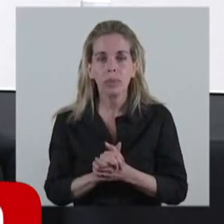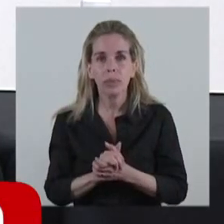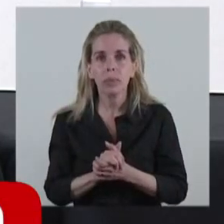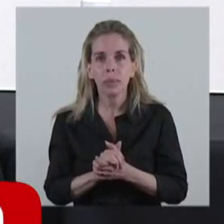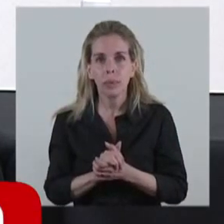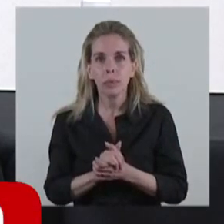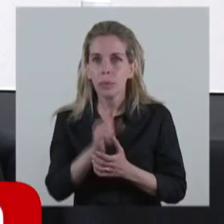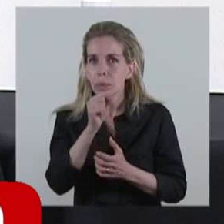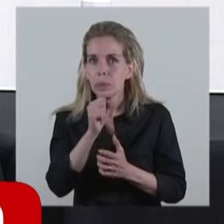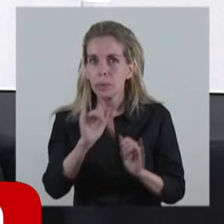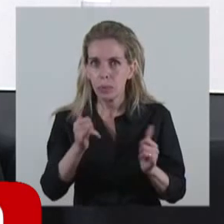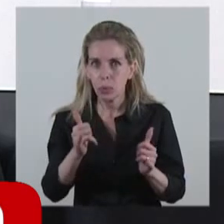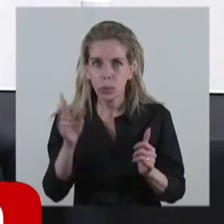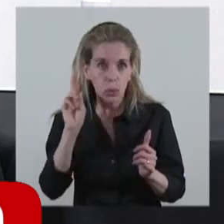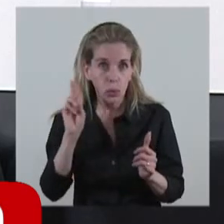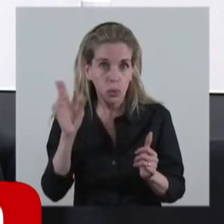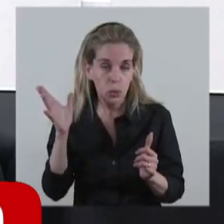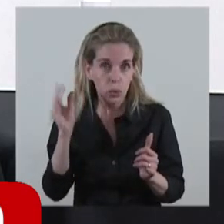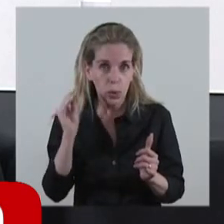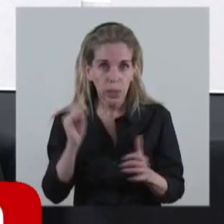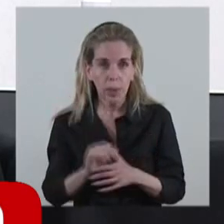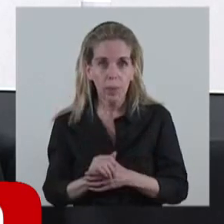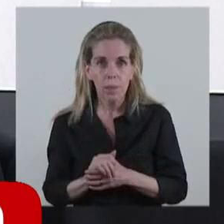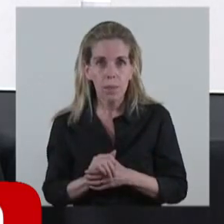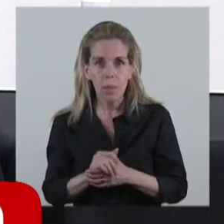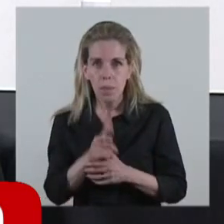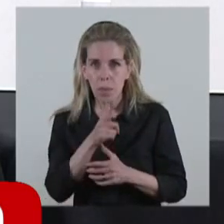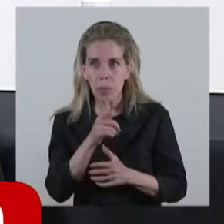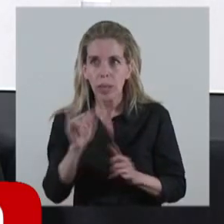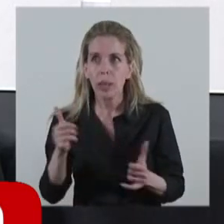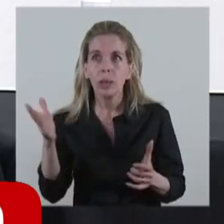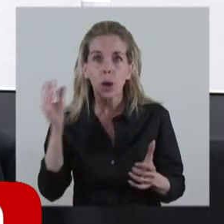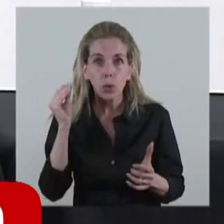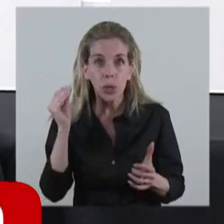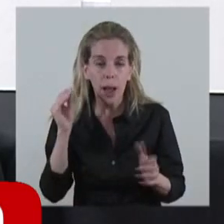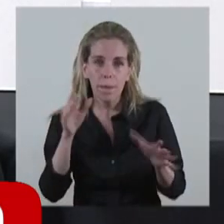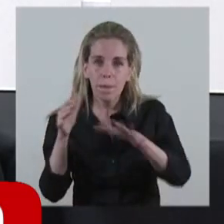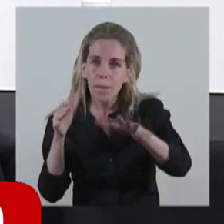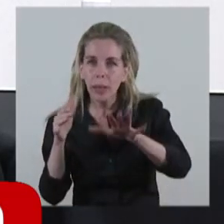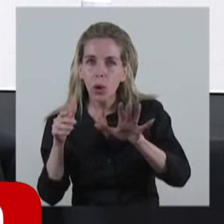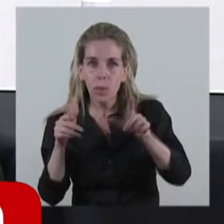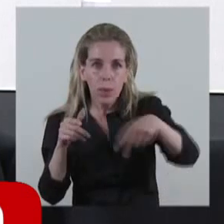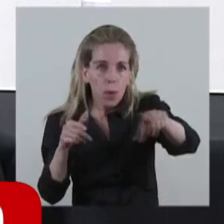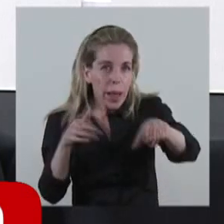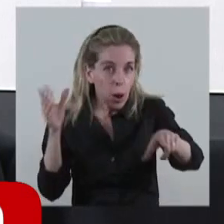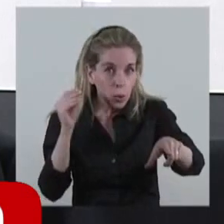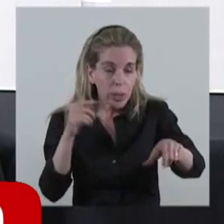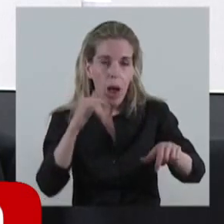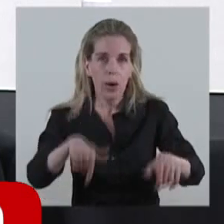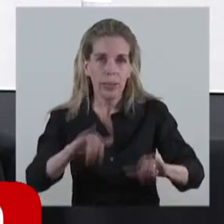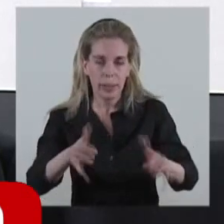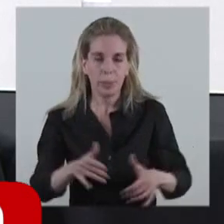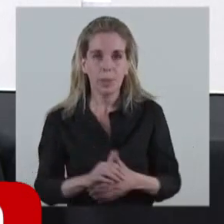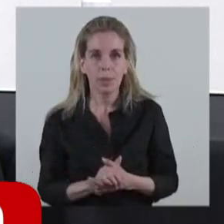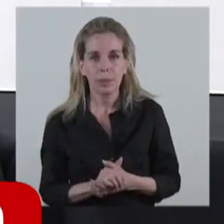Hola. Ahí. Ahí se escucha más o menos. Ahora sí.